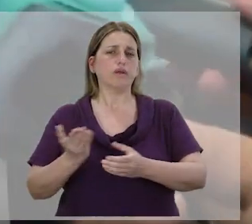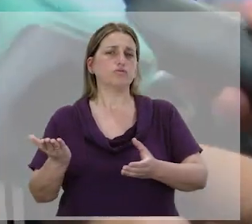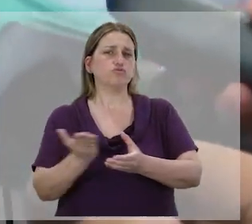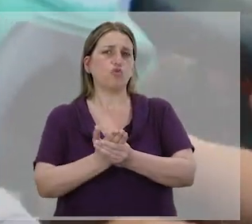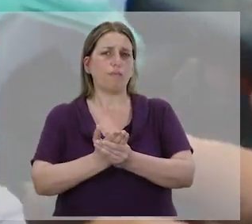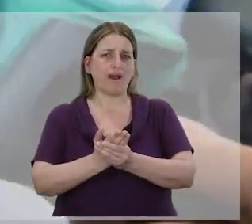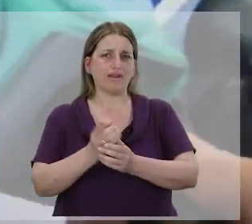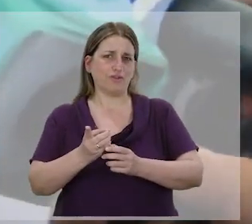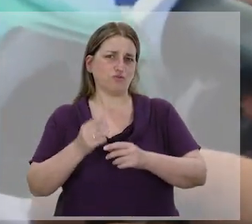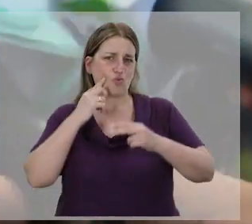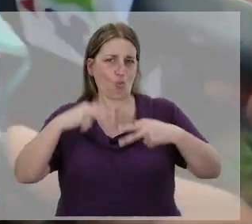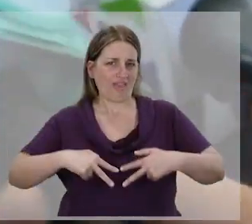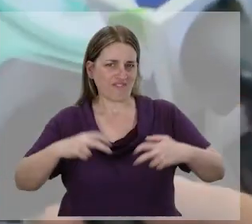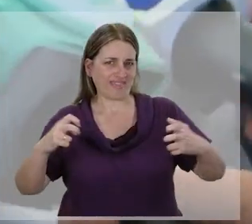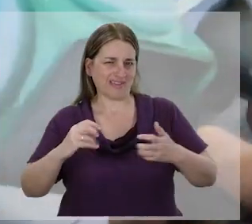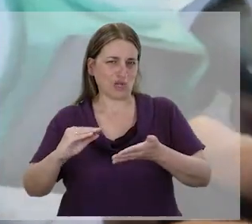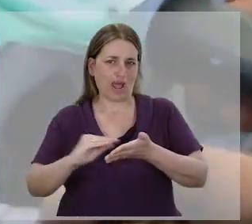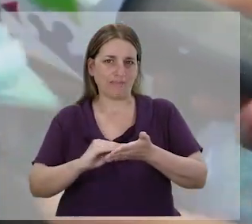decisión del sumario administrativo